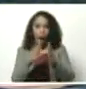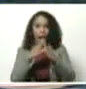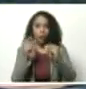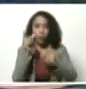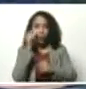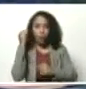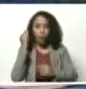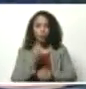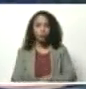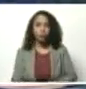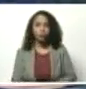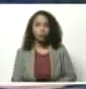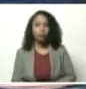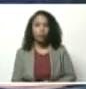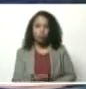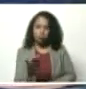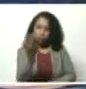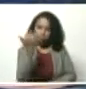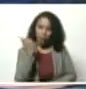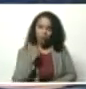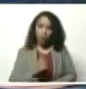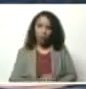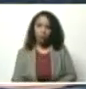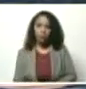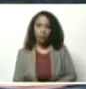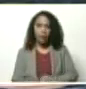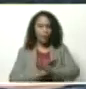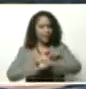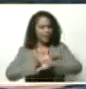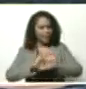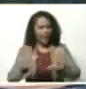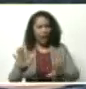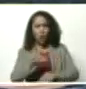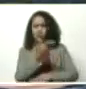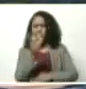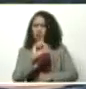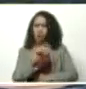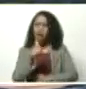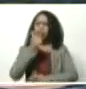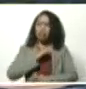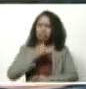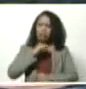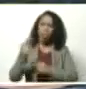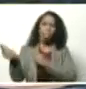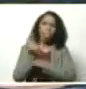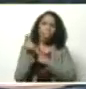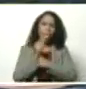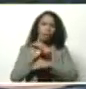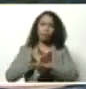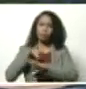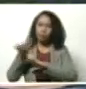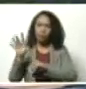todas. Vengan, ya basta de aguantar insultos, vejámenes.